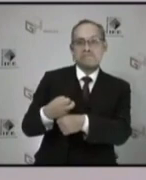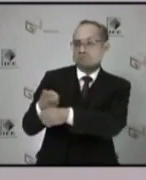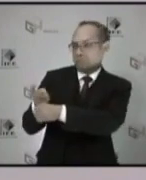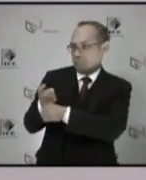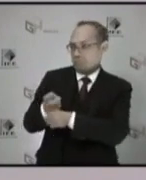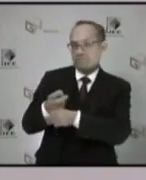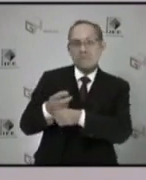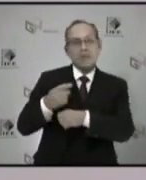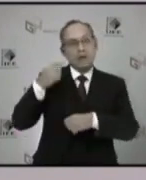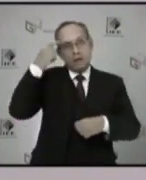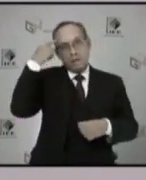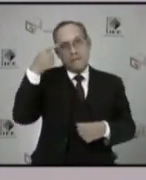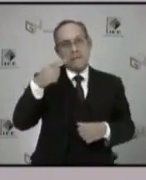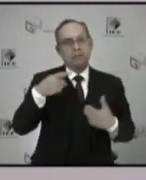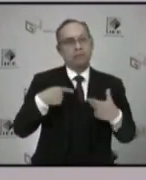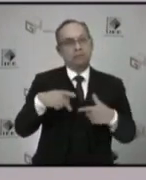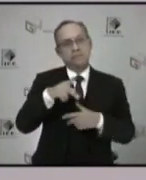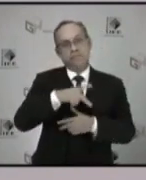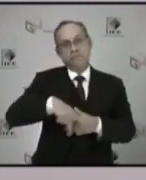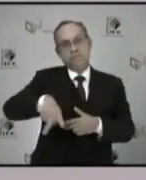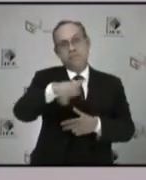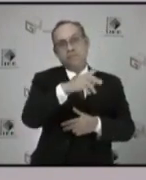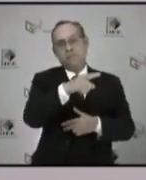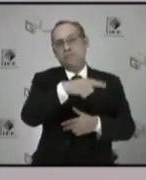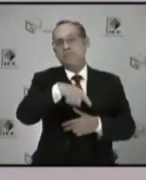nosotros qué les vamos a plantear